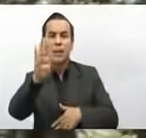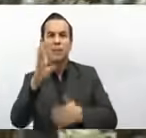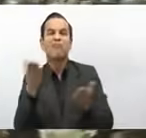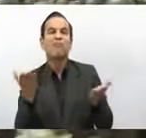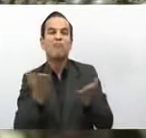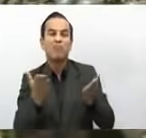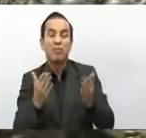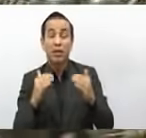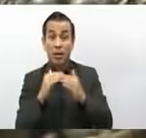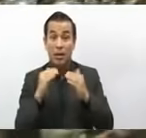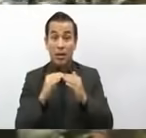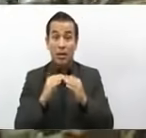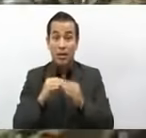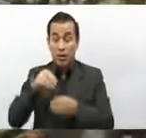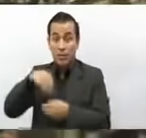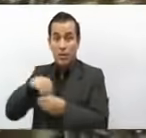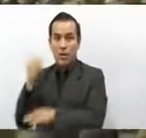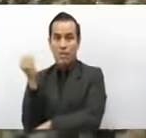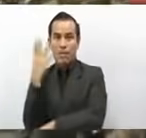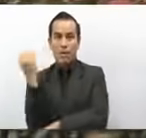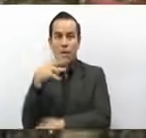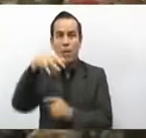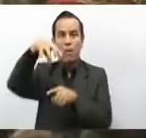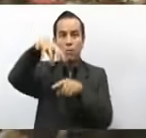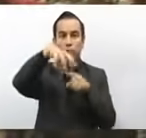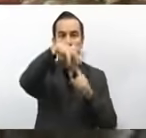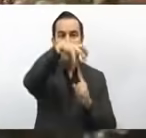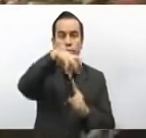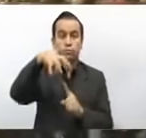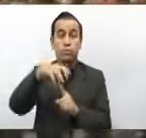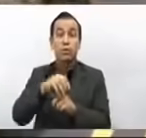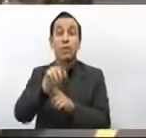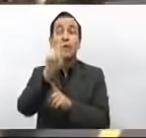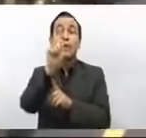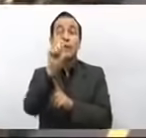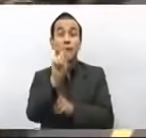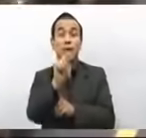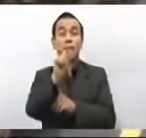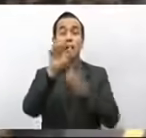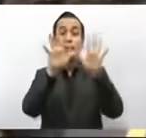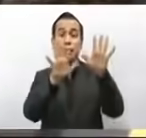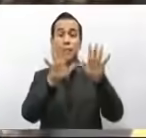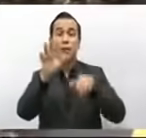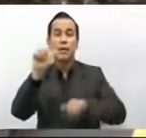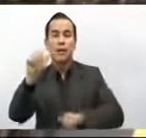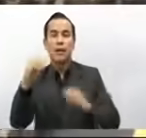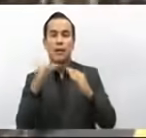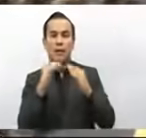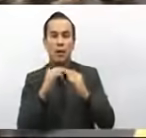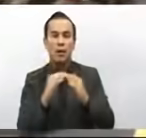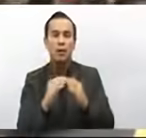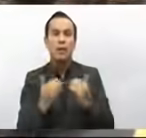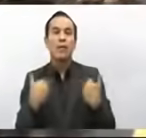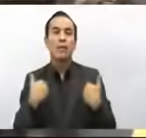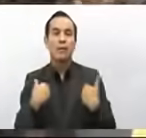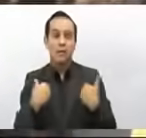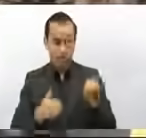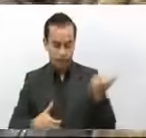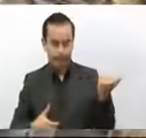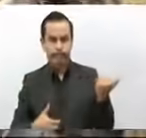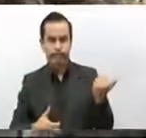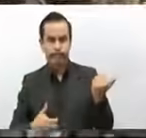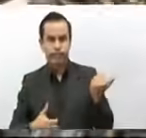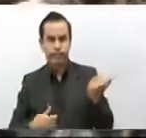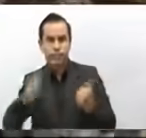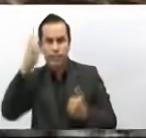reserva T-10A. Asimismo llevan consigo las distintas armas de infantería, que son partes de estos